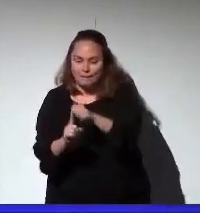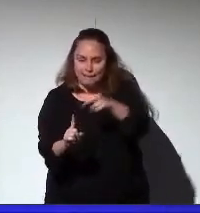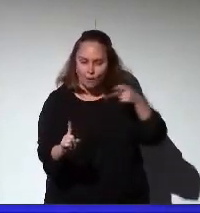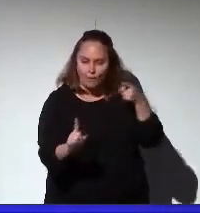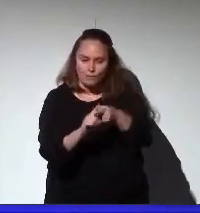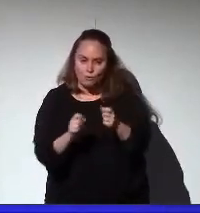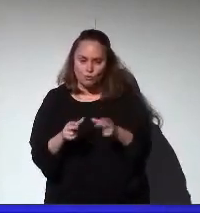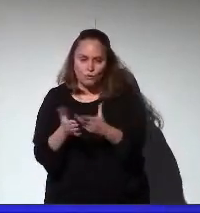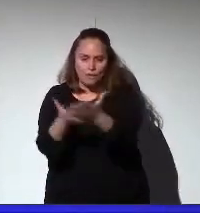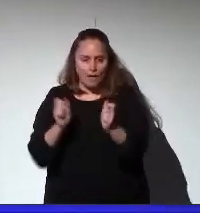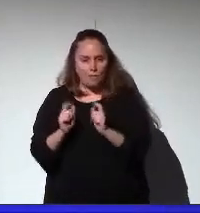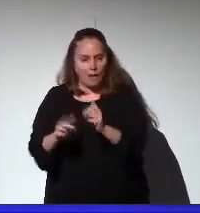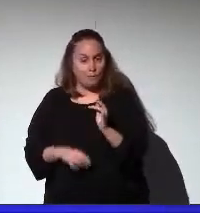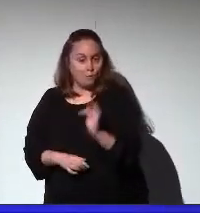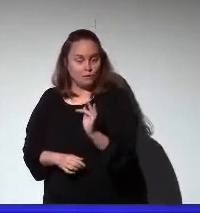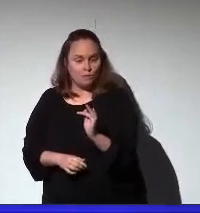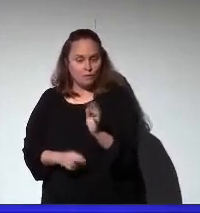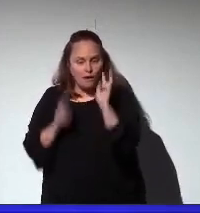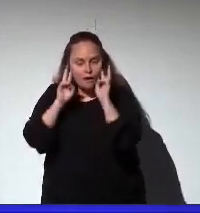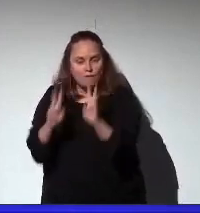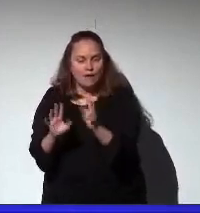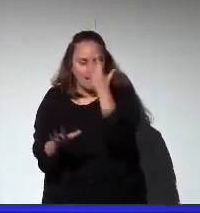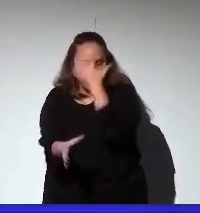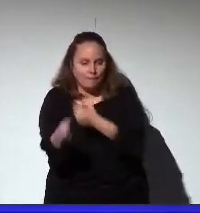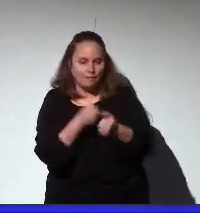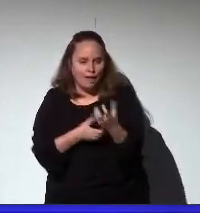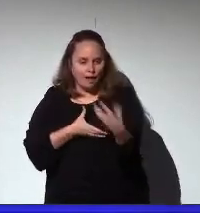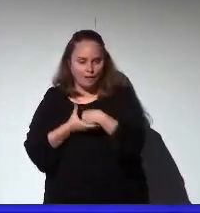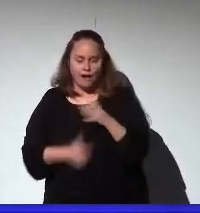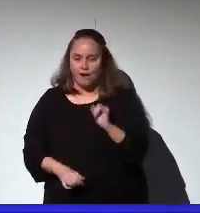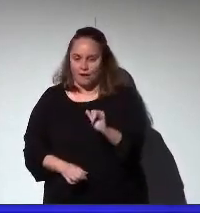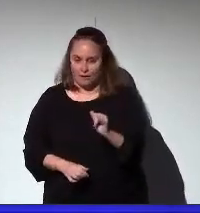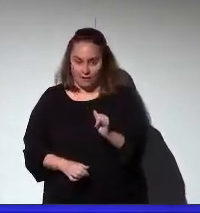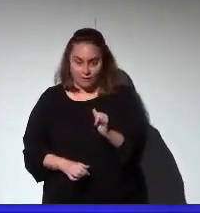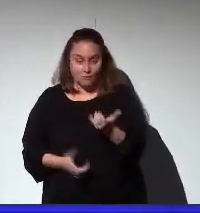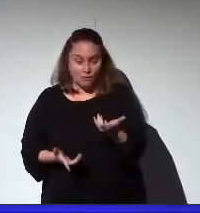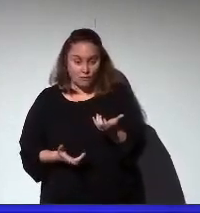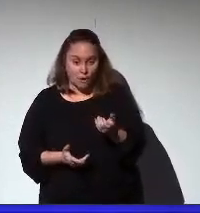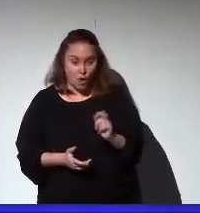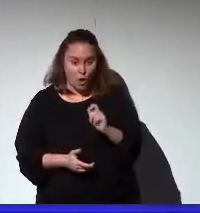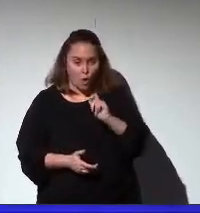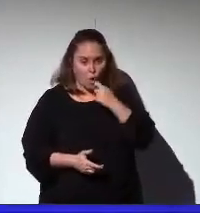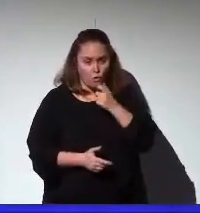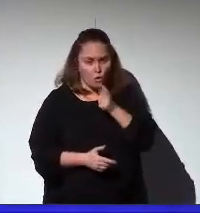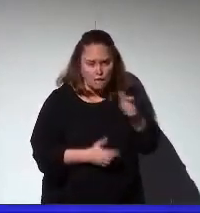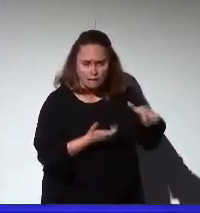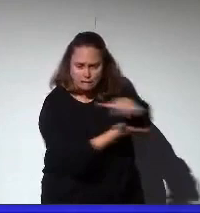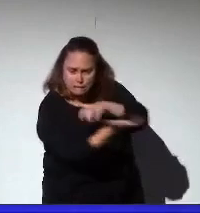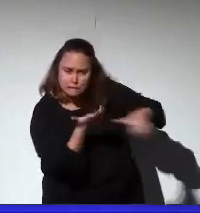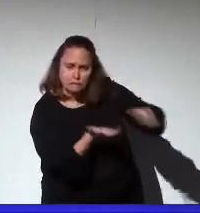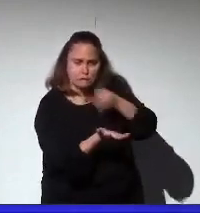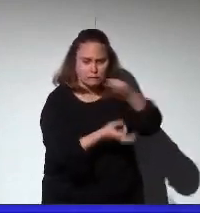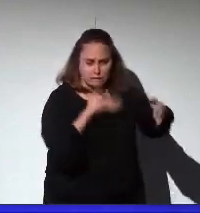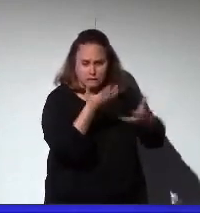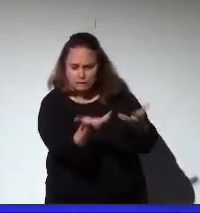social, siempre se hace desde una perspectiva empática. Y no hay nada más contrario al odio, a los discursos del